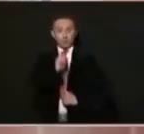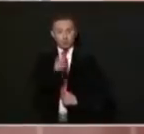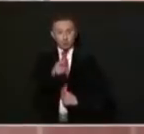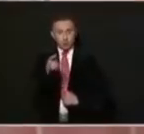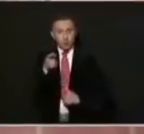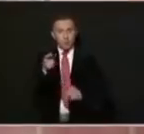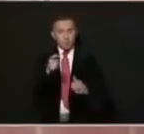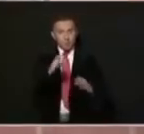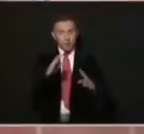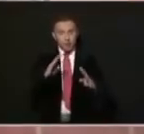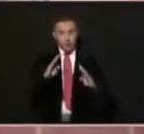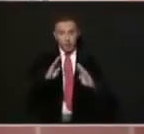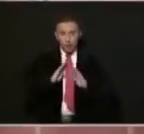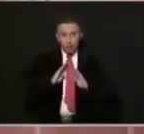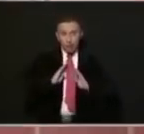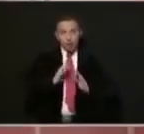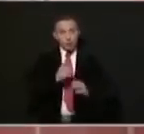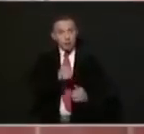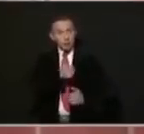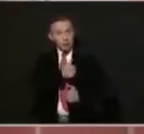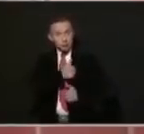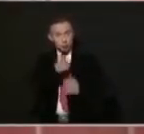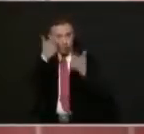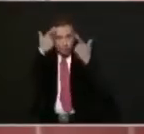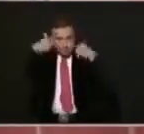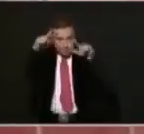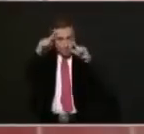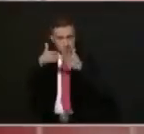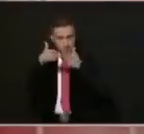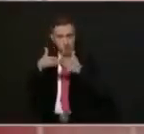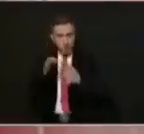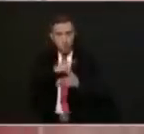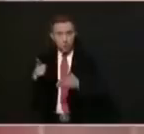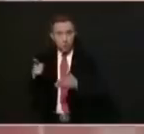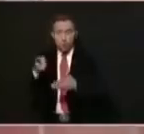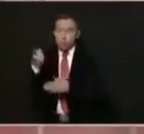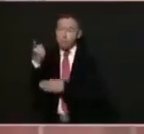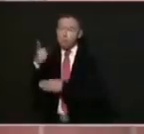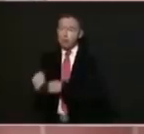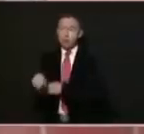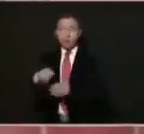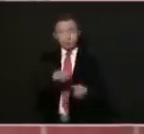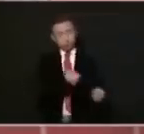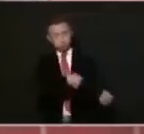marina masacren al pueblo. Se acabará la guerra.